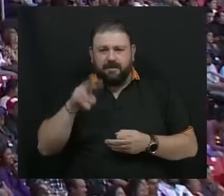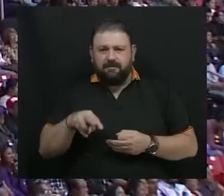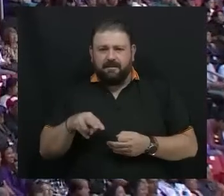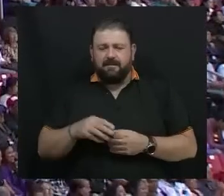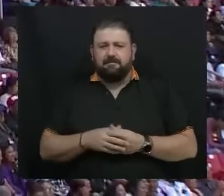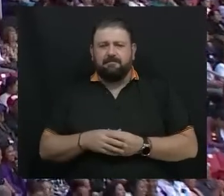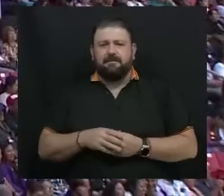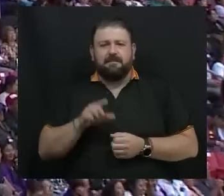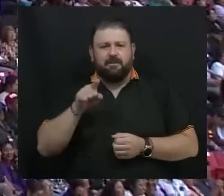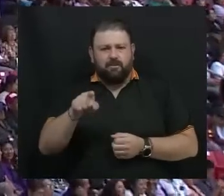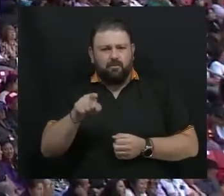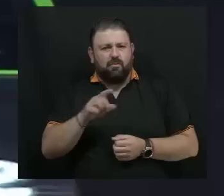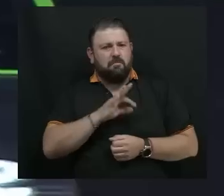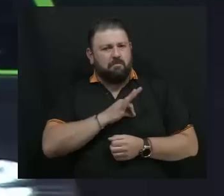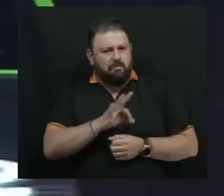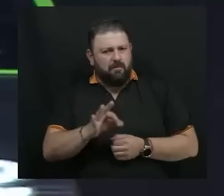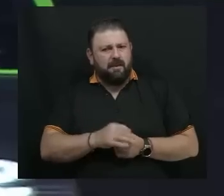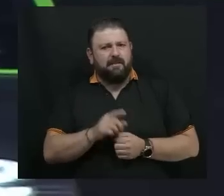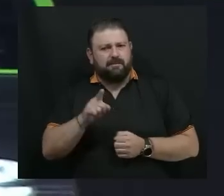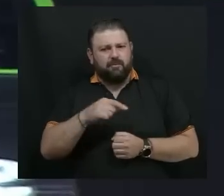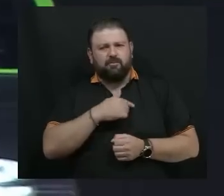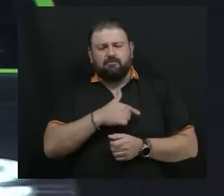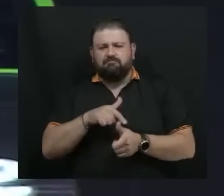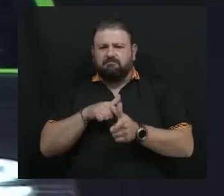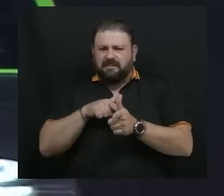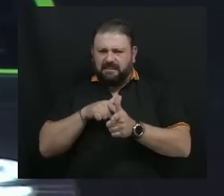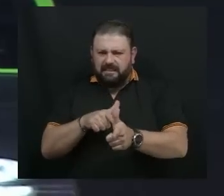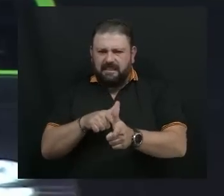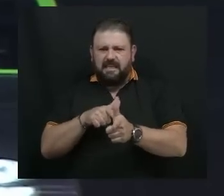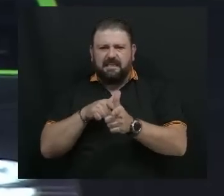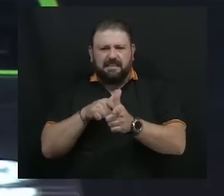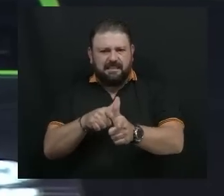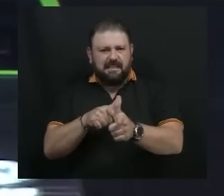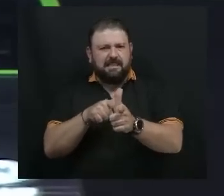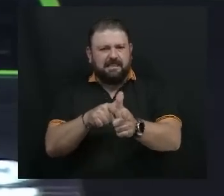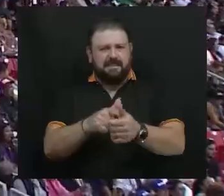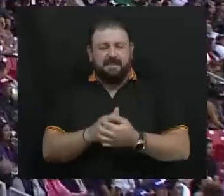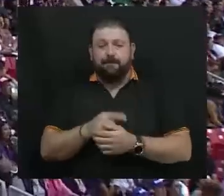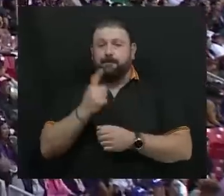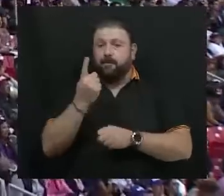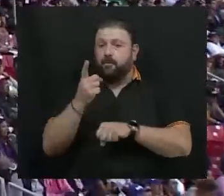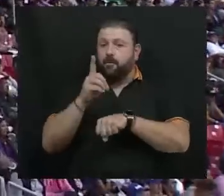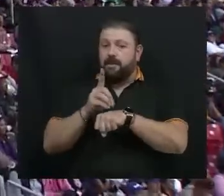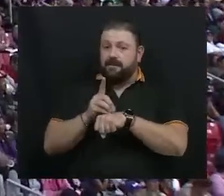tú síguele, síguele, síguele. Un día sí. Y el otro también.